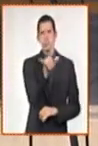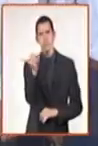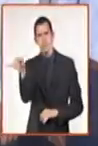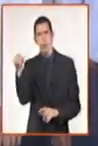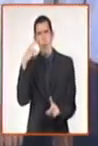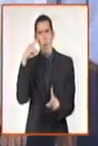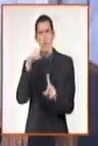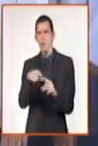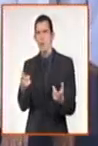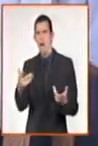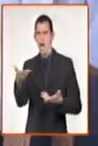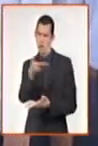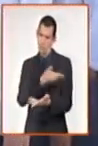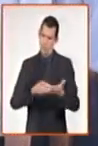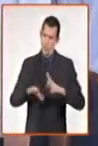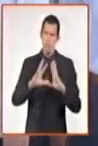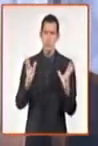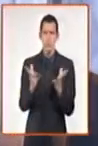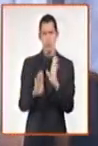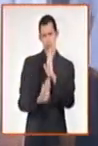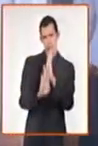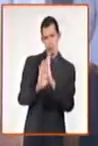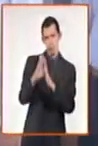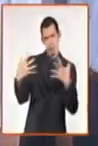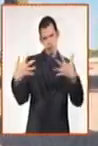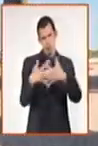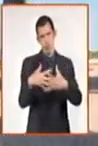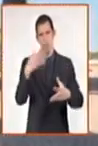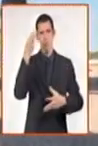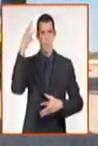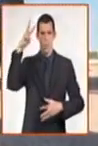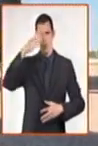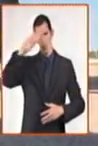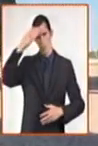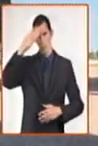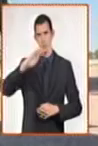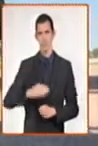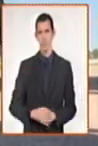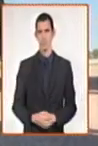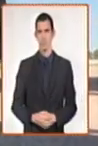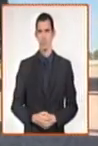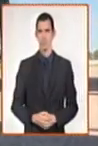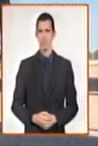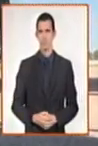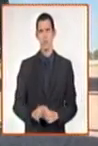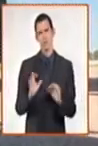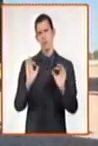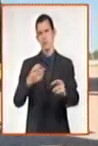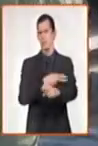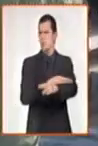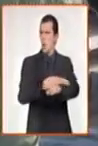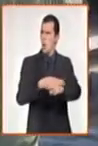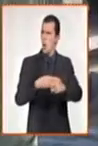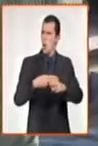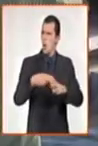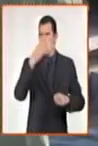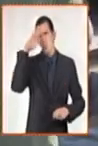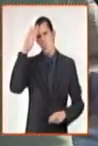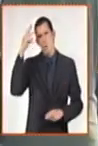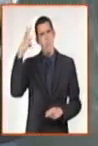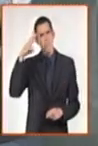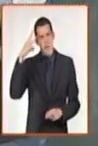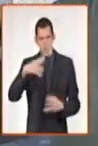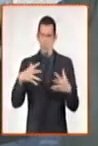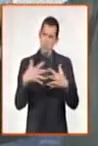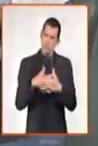cooperación entre México y Cuba. Las relaciones de solidaridad entre Cuba y México crecen sobre una sólida historia, con ejemplos